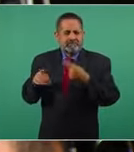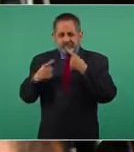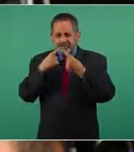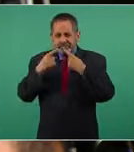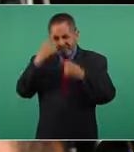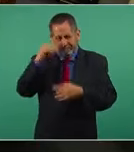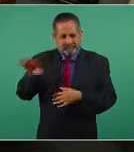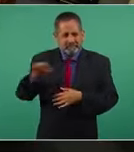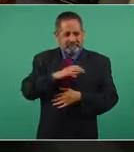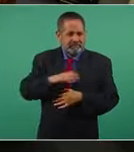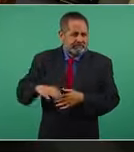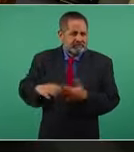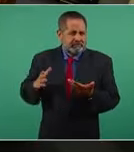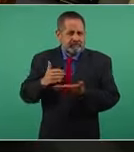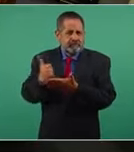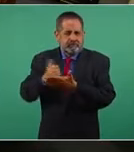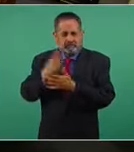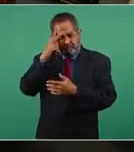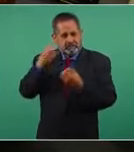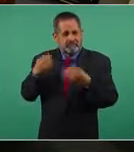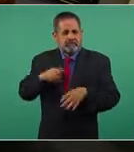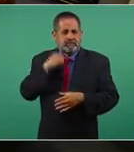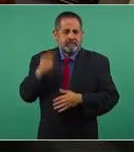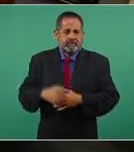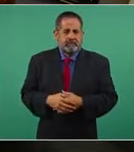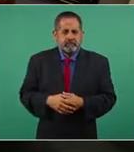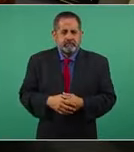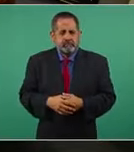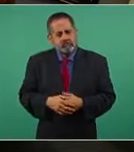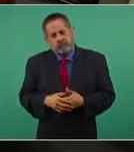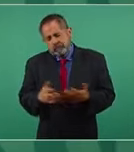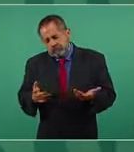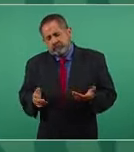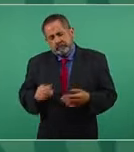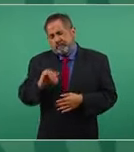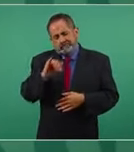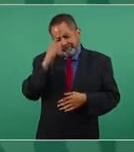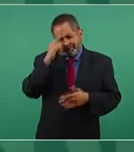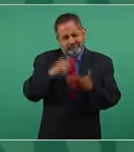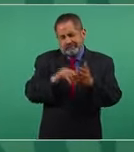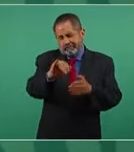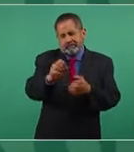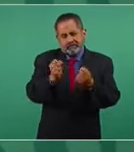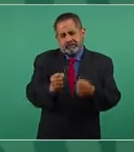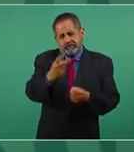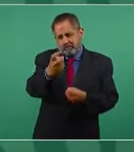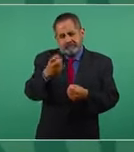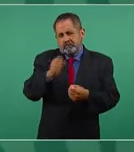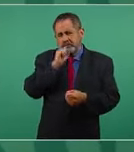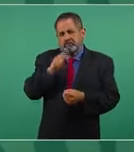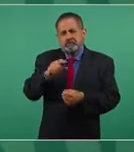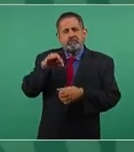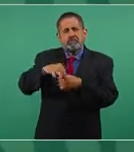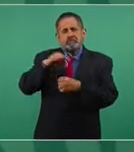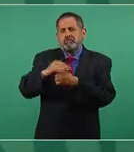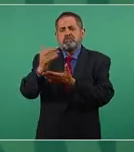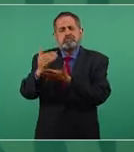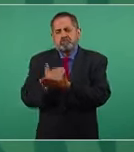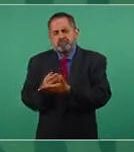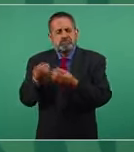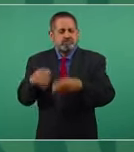candidatos, principalmente en la Ciudad de México? Seguramente eso también afectó. Pero lo